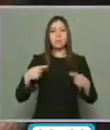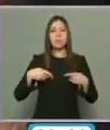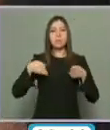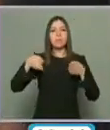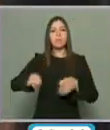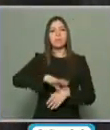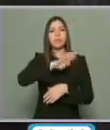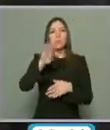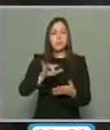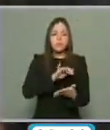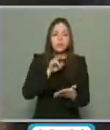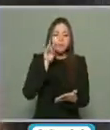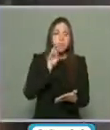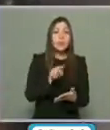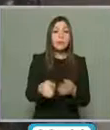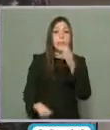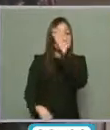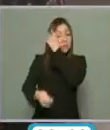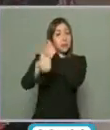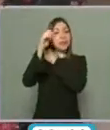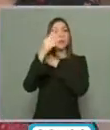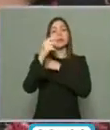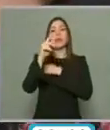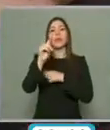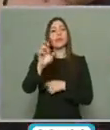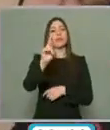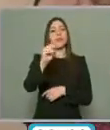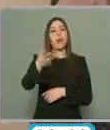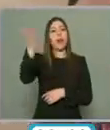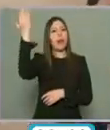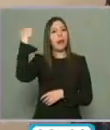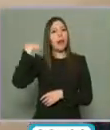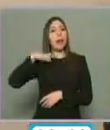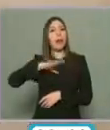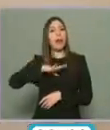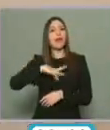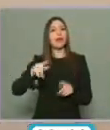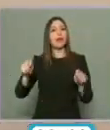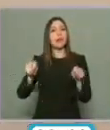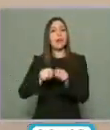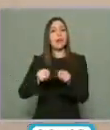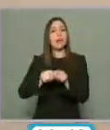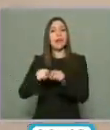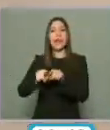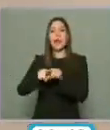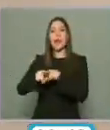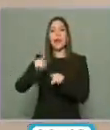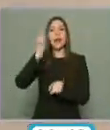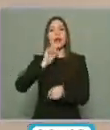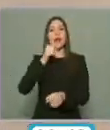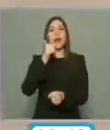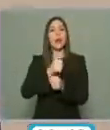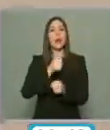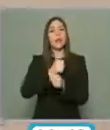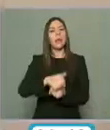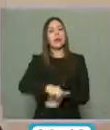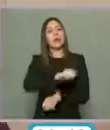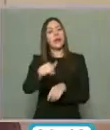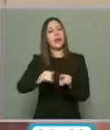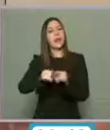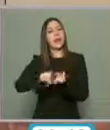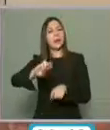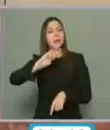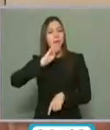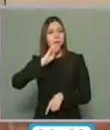primera Charlotte. Antes existió su tía, la hermana de su abuela y la hermana de